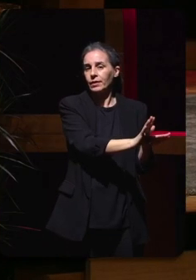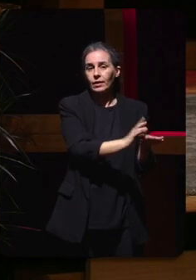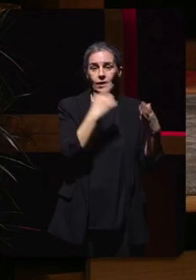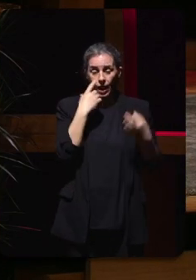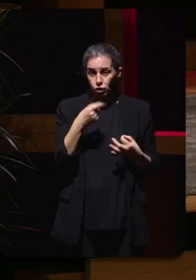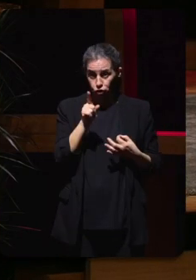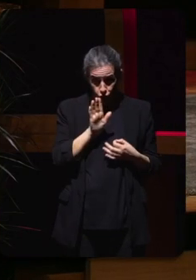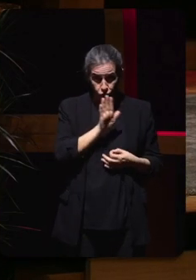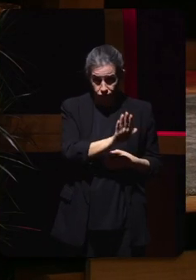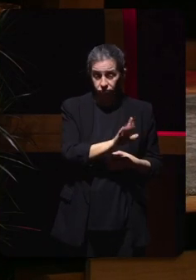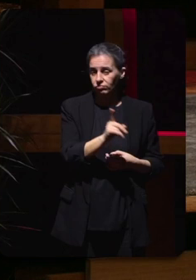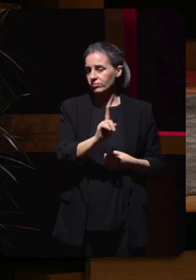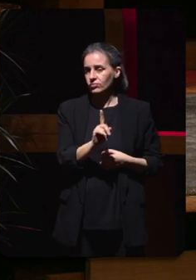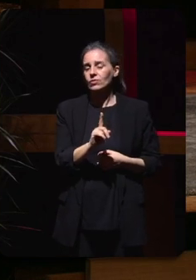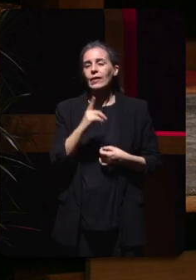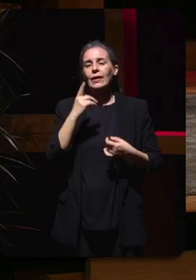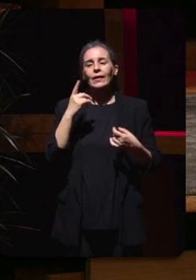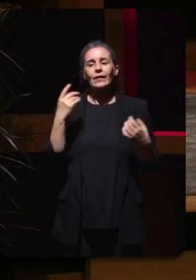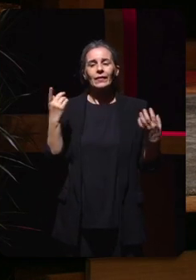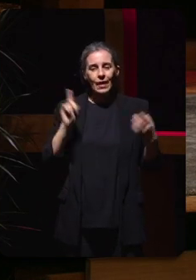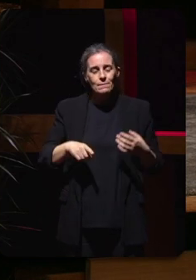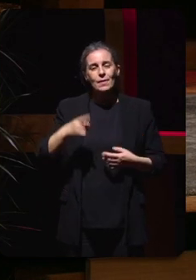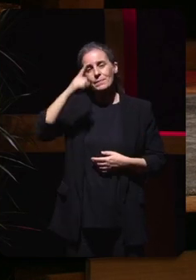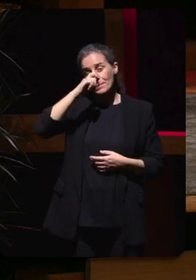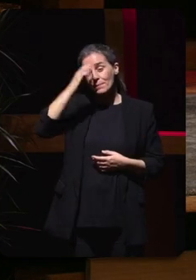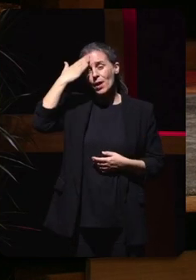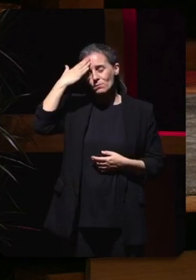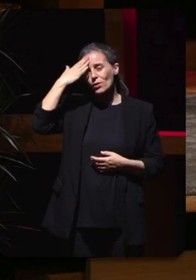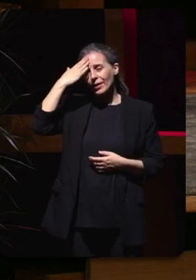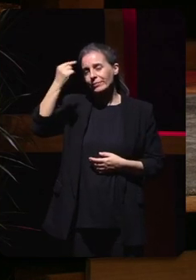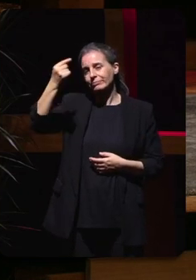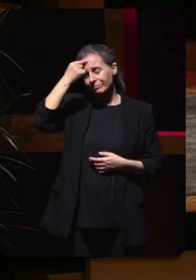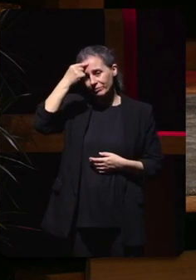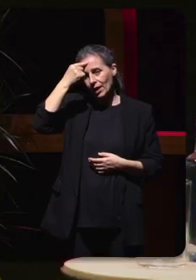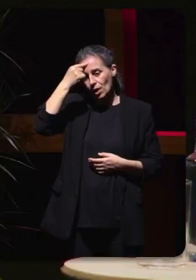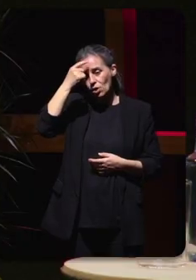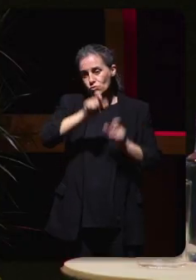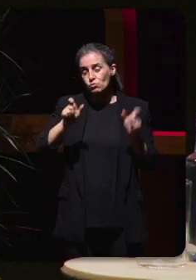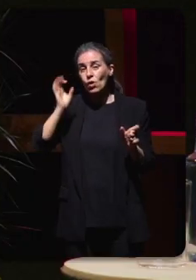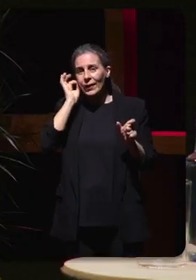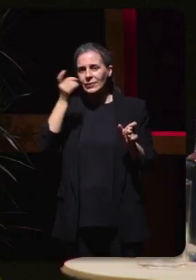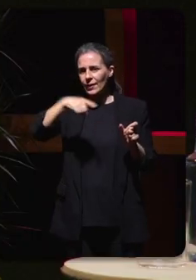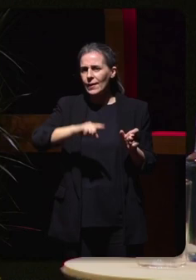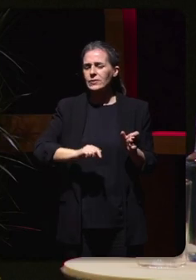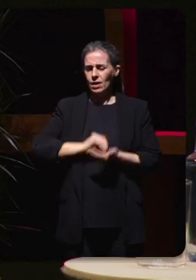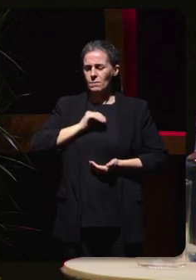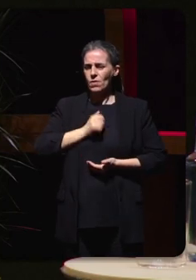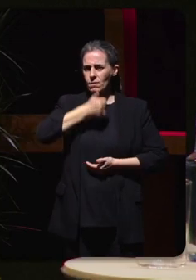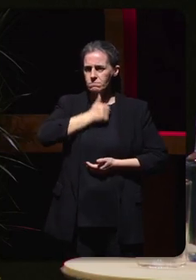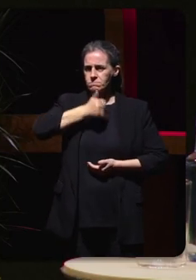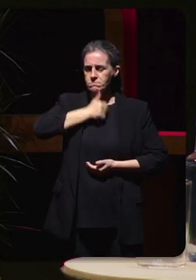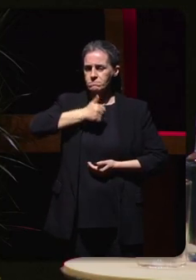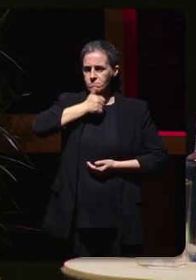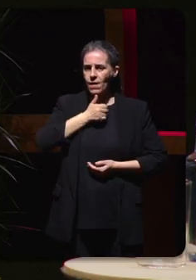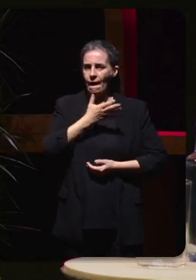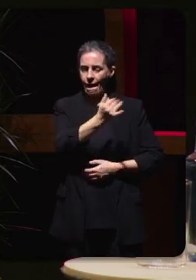solo se queda ahí, ¿no? Porque entonces, ¿qué te trae también la memoria? Pues tantas mujeres en su infinita capacidad de resistencia, ¿no?,